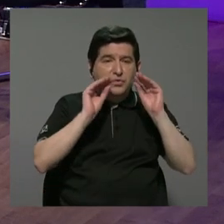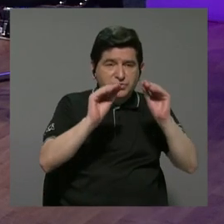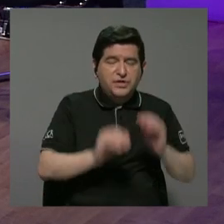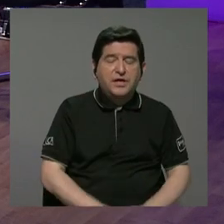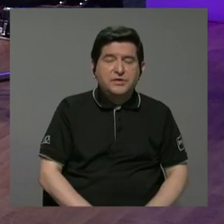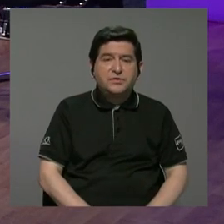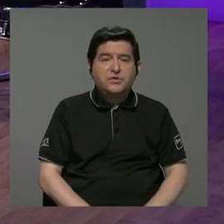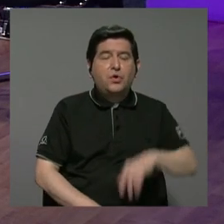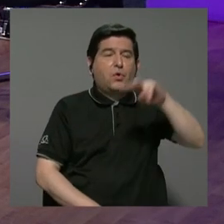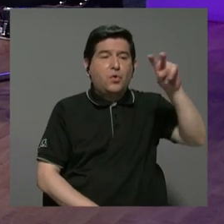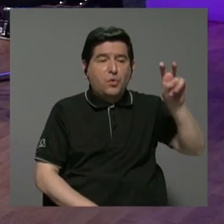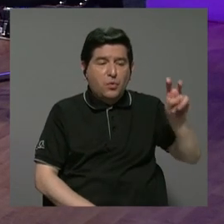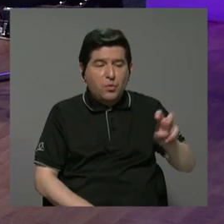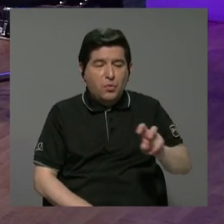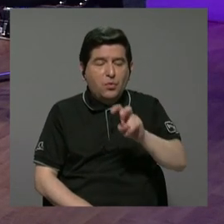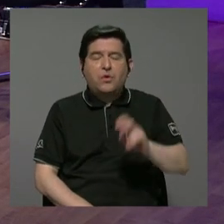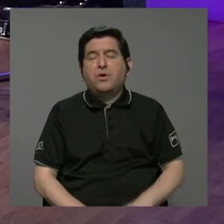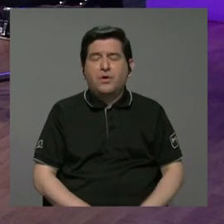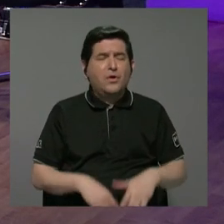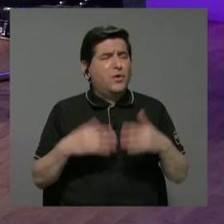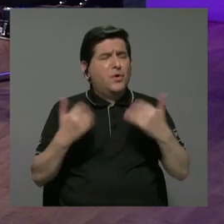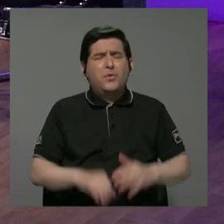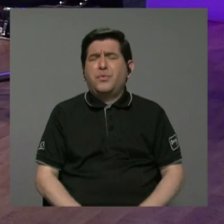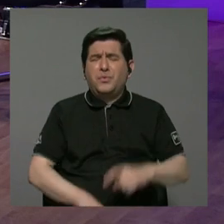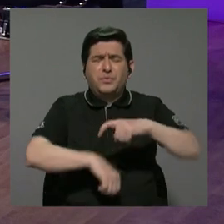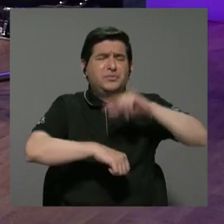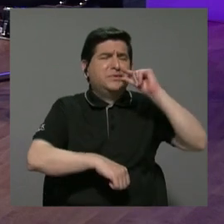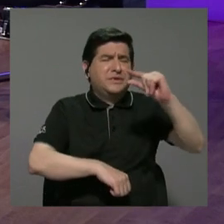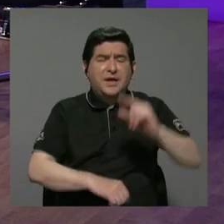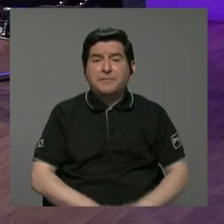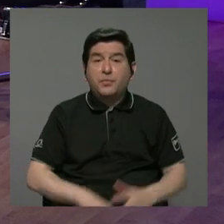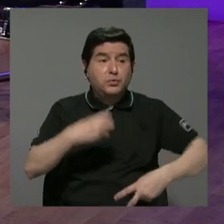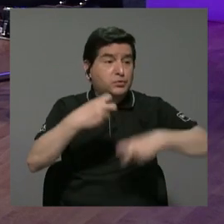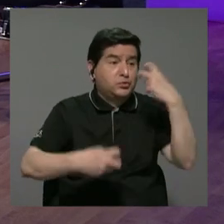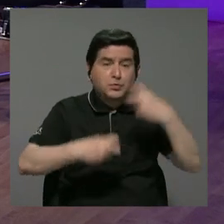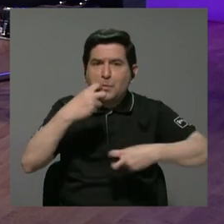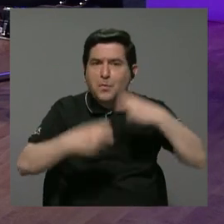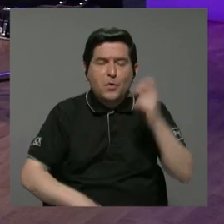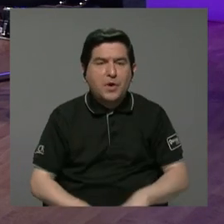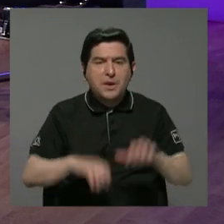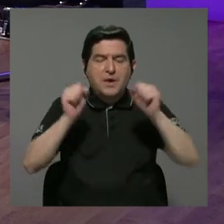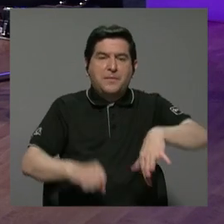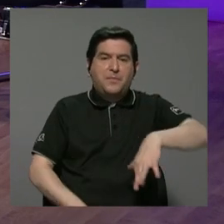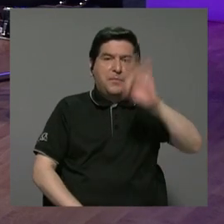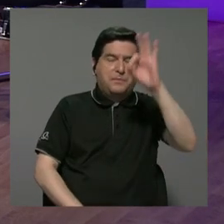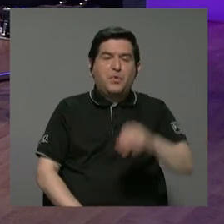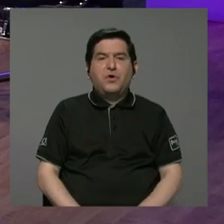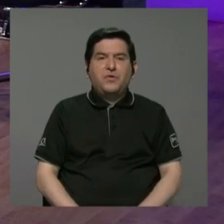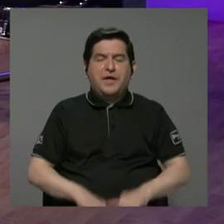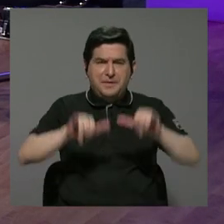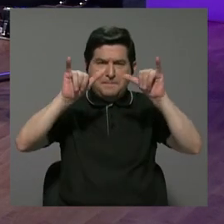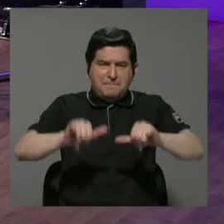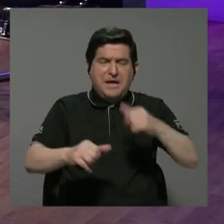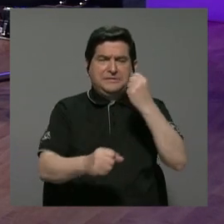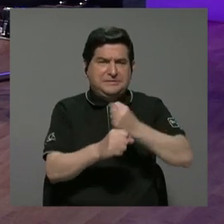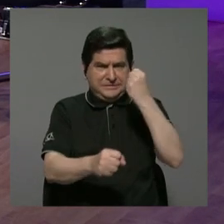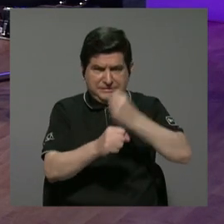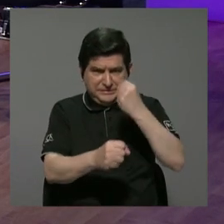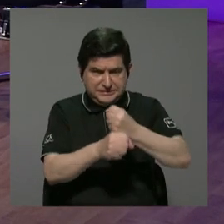de rotación, altísimos niveles de interinazgo y enormes dificultades para conseguir cierta estabilidad laboral que les